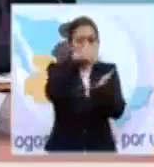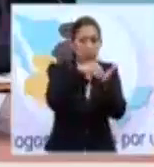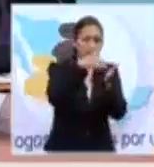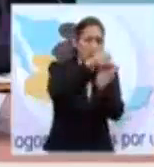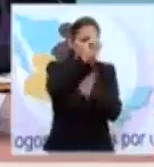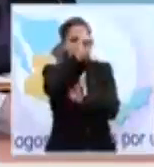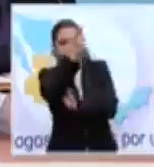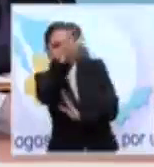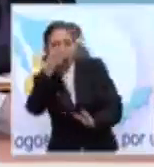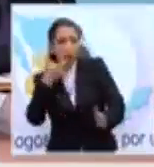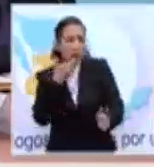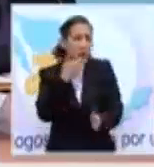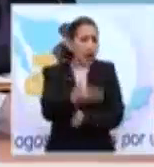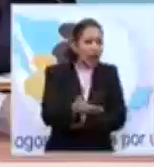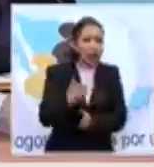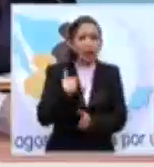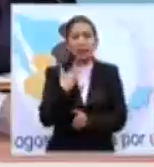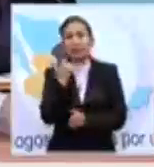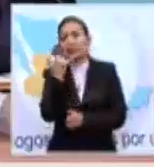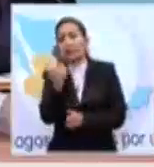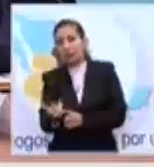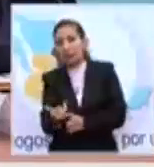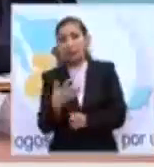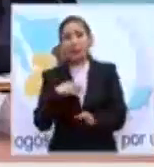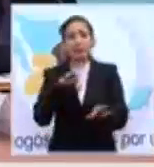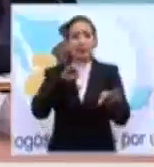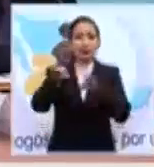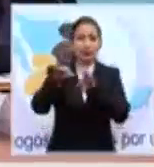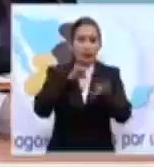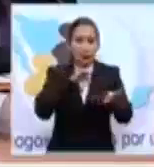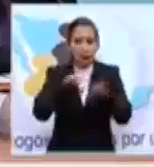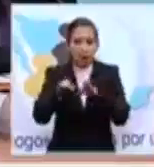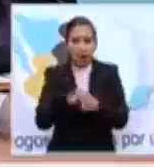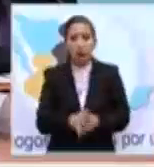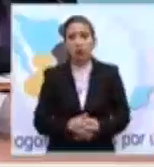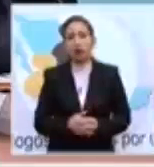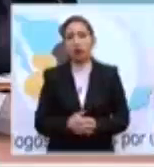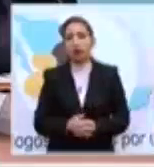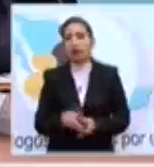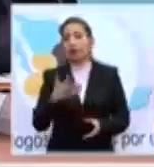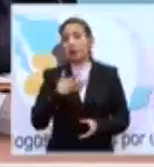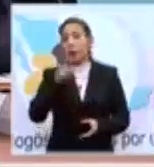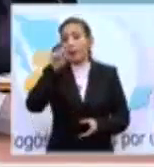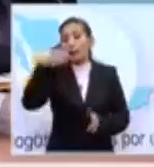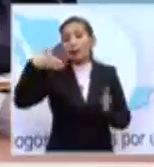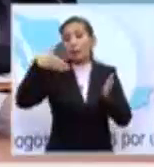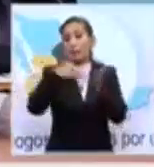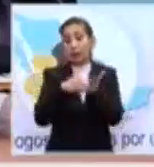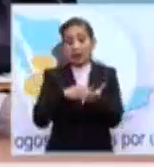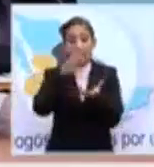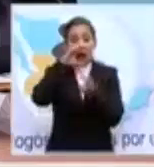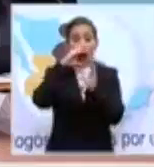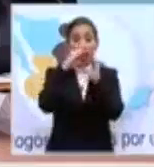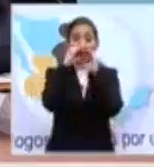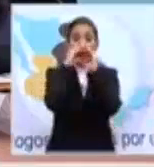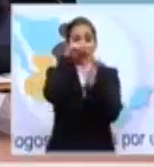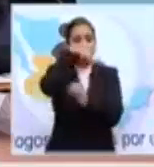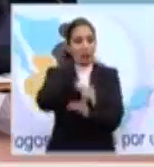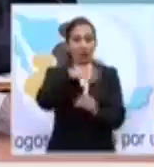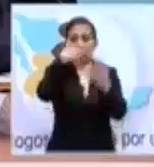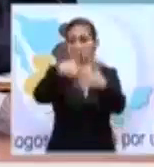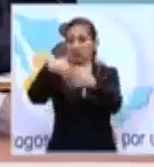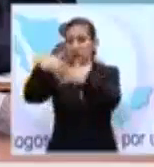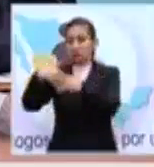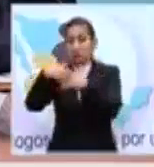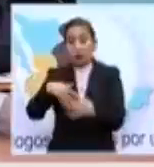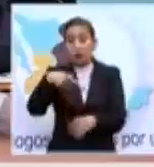de dólares y a partir de esto tantas fuentes de empleo se abren si traemos 20,000 hamburgueserías a este país. Pero